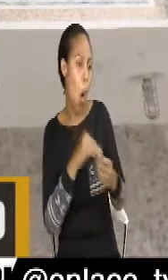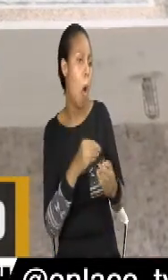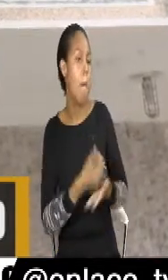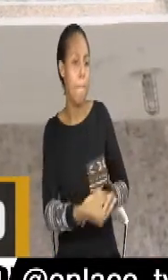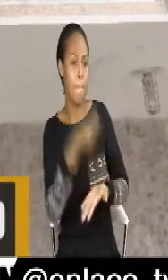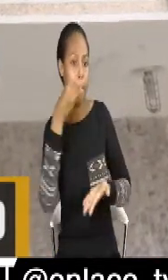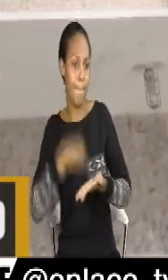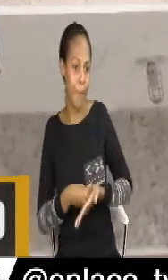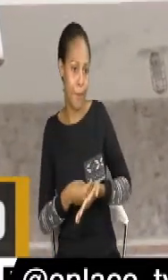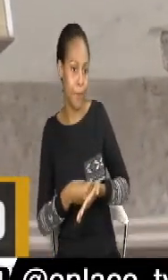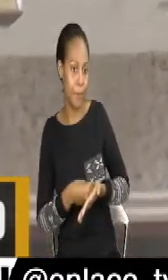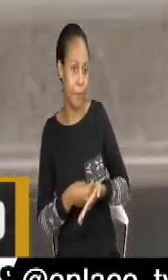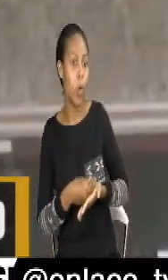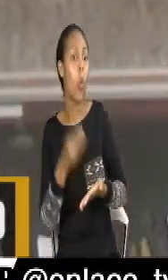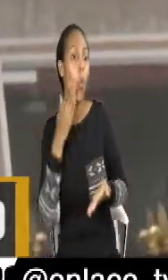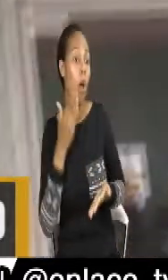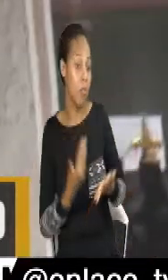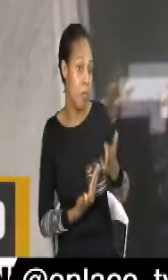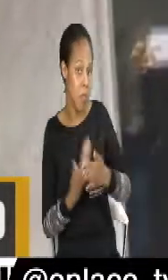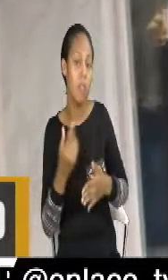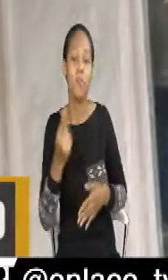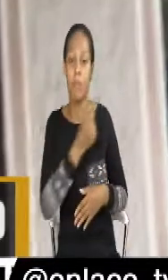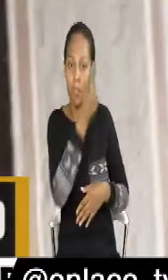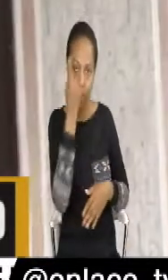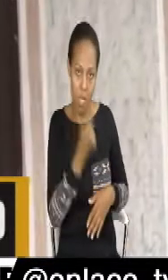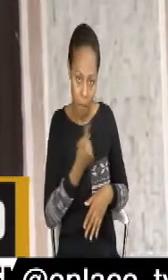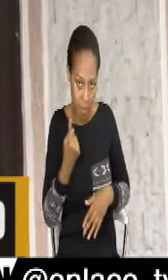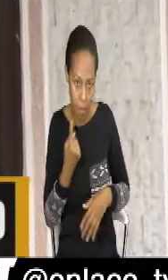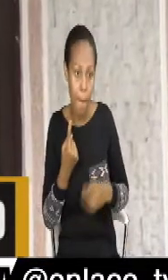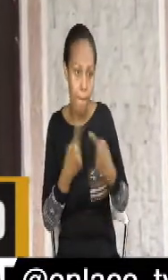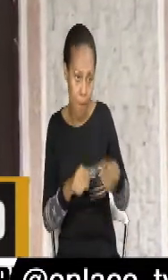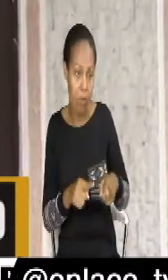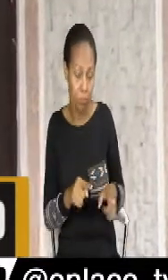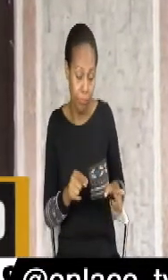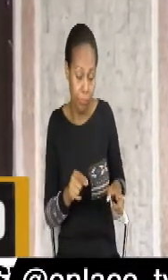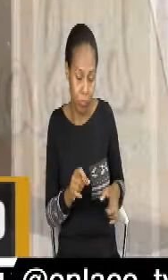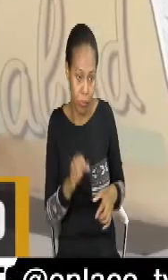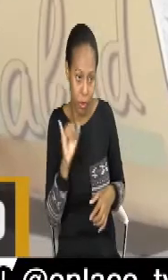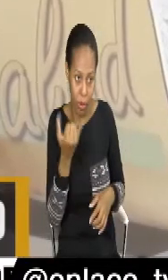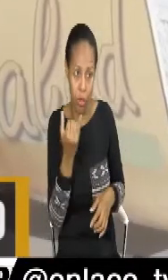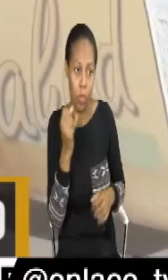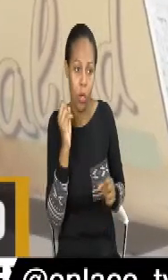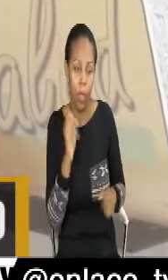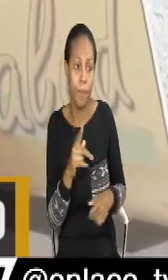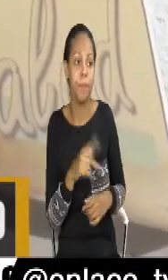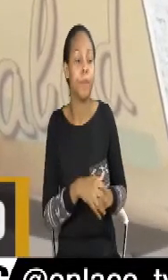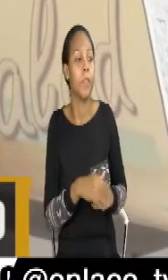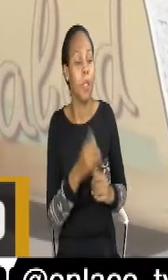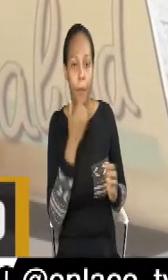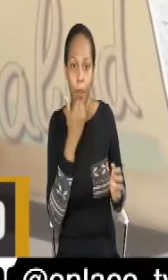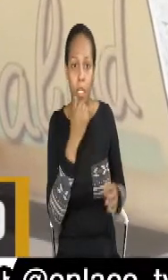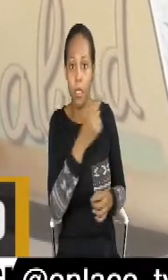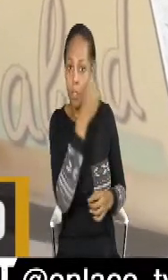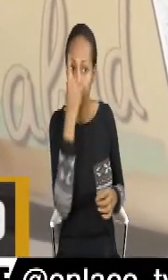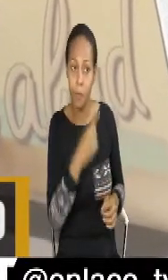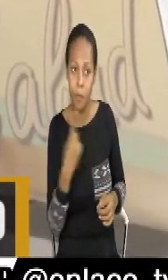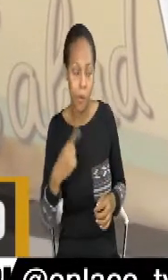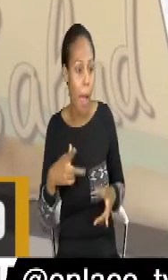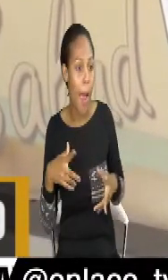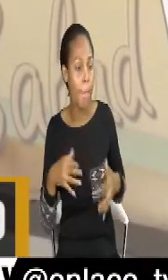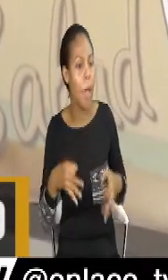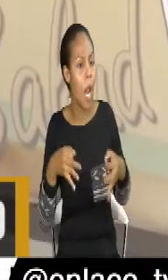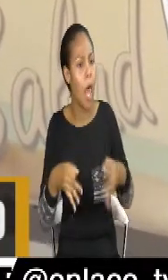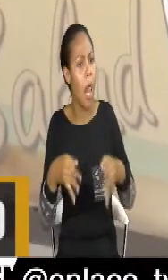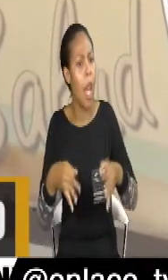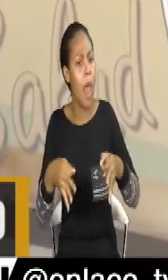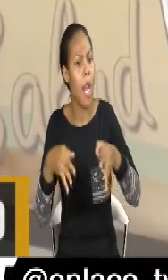debería iniciar en el mes de septiembre y efectivamente en el mes de septiembre no lo incumplieron. En vista de las llamadas que hice